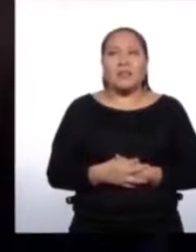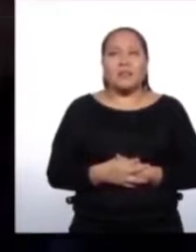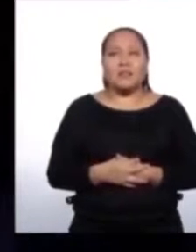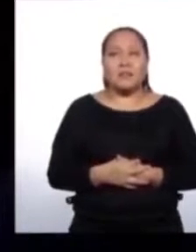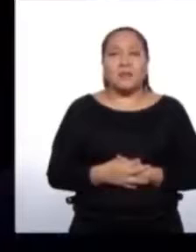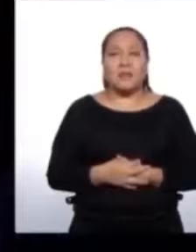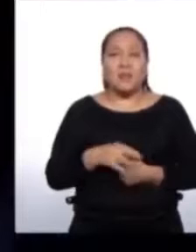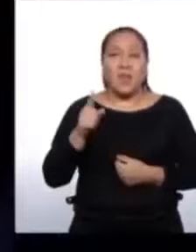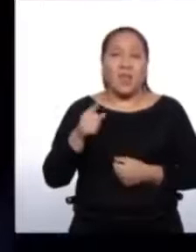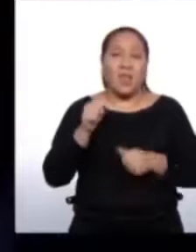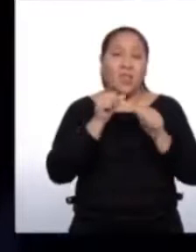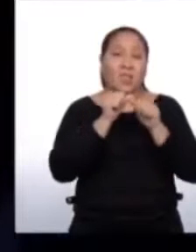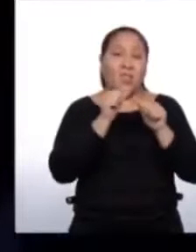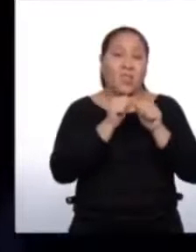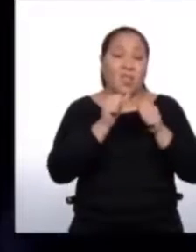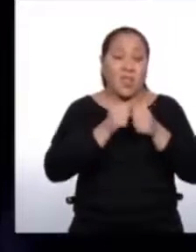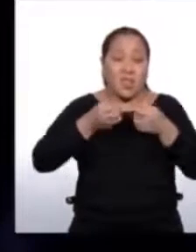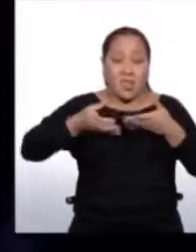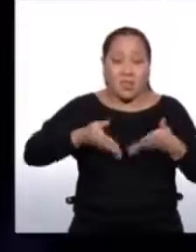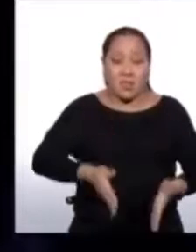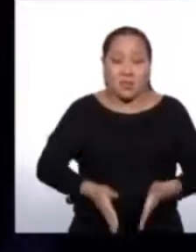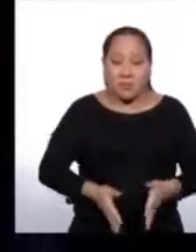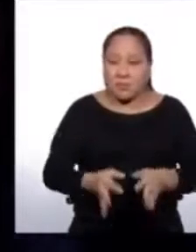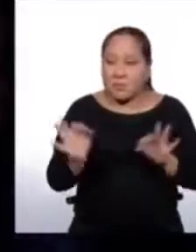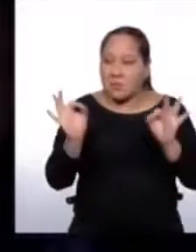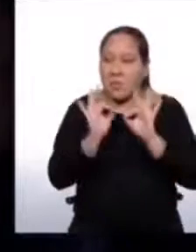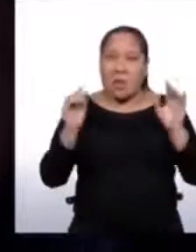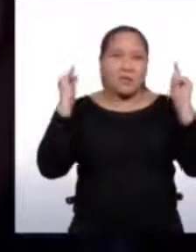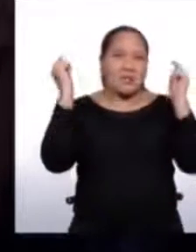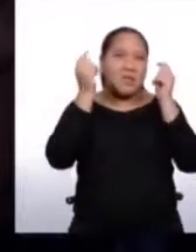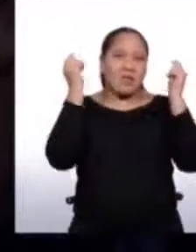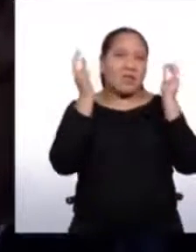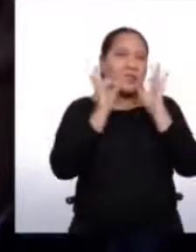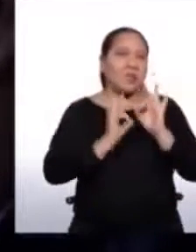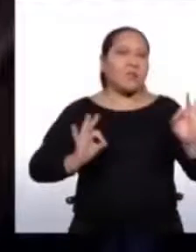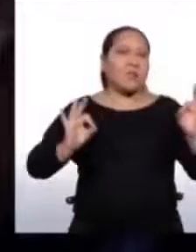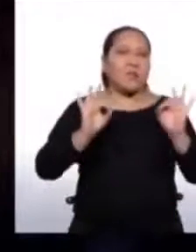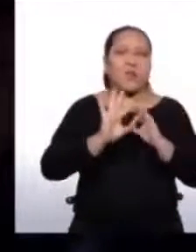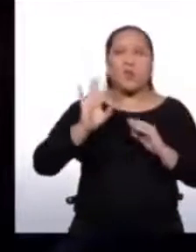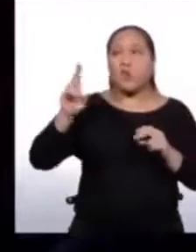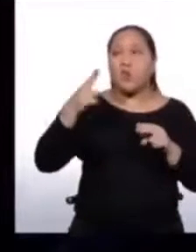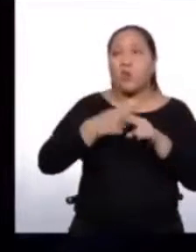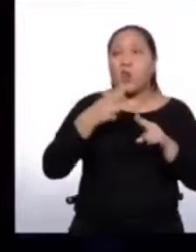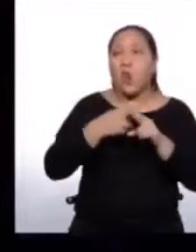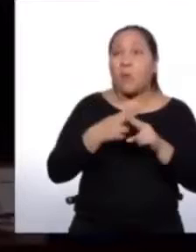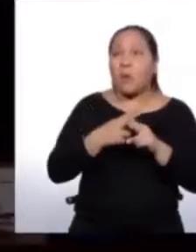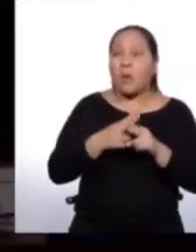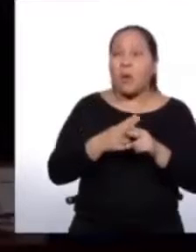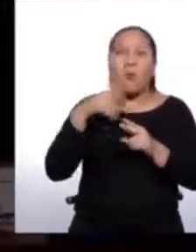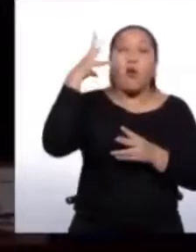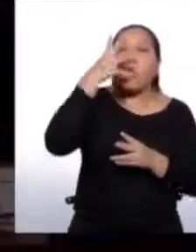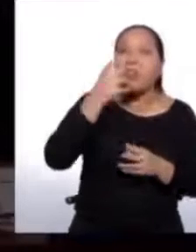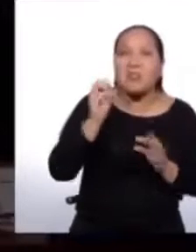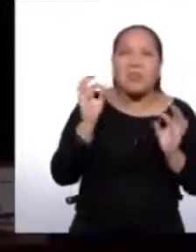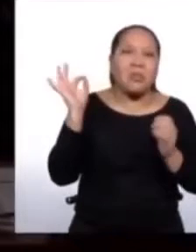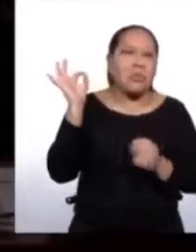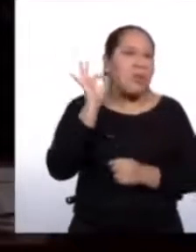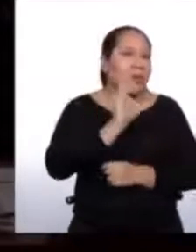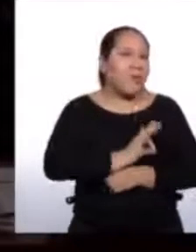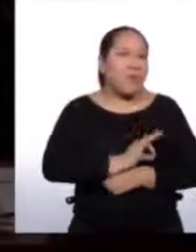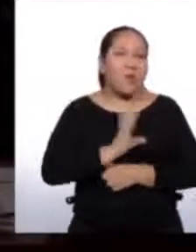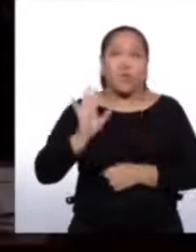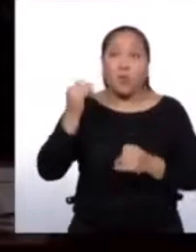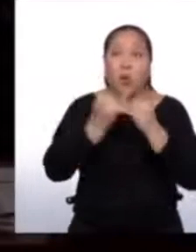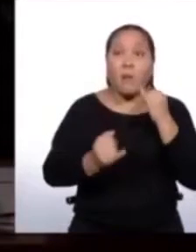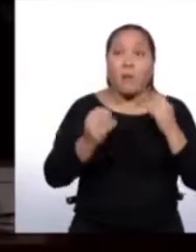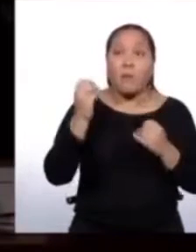La fecha de su nacimiento no coincidió con ninguna conmemoración famosa, ni fue su nombre de pila un nombre original o inaudito, ni tuvo su apellido